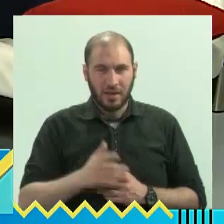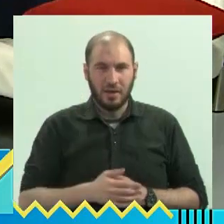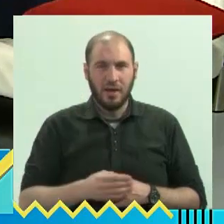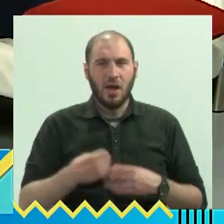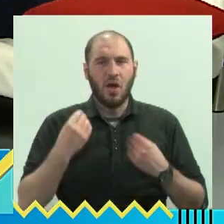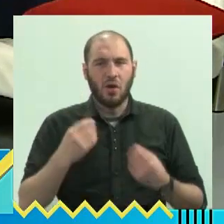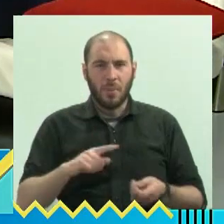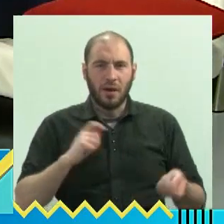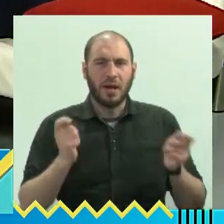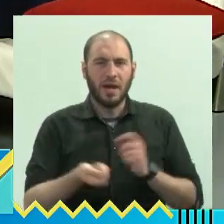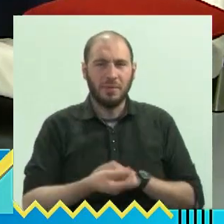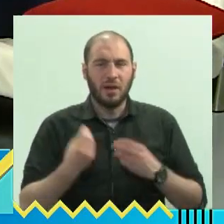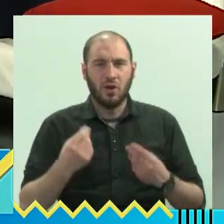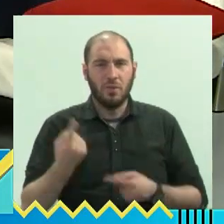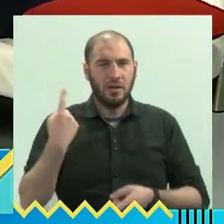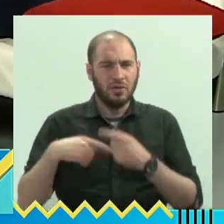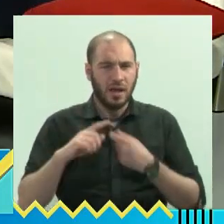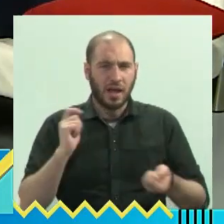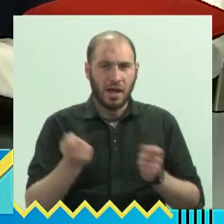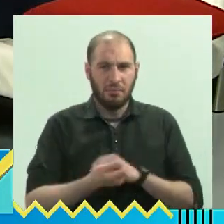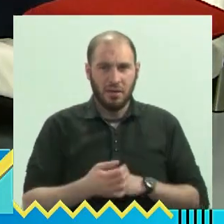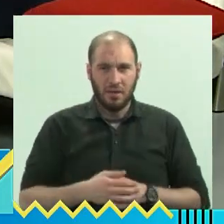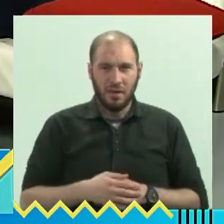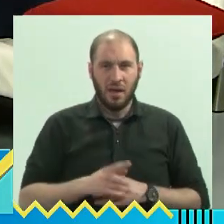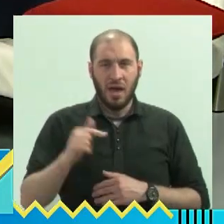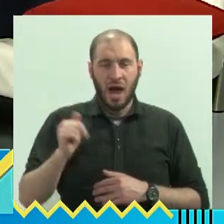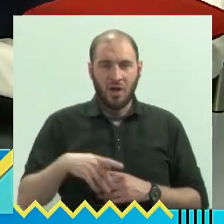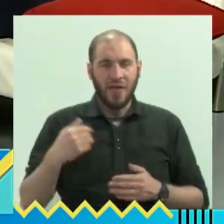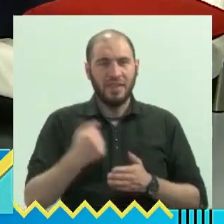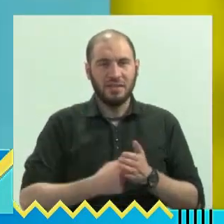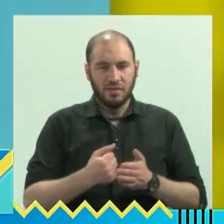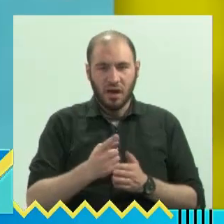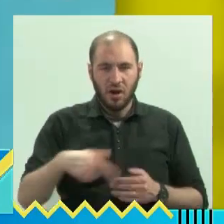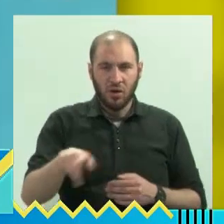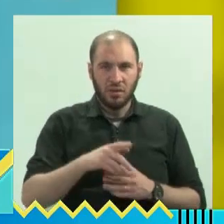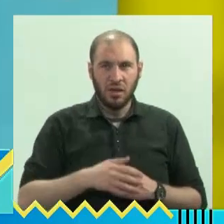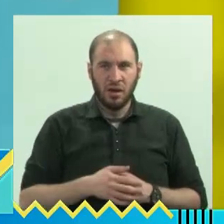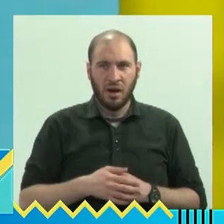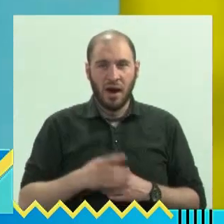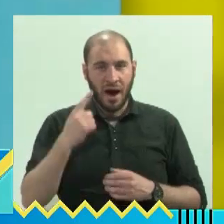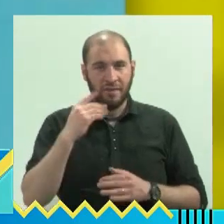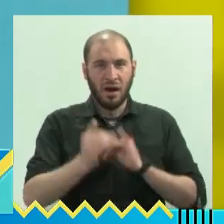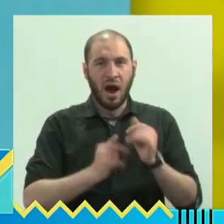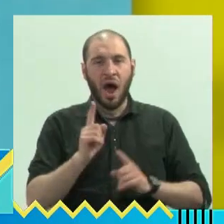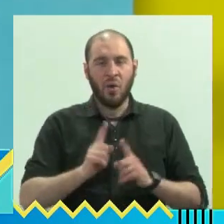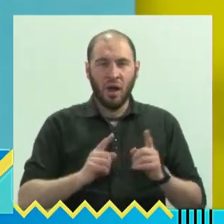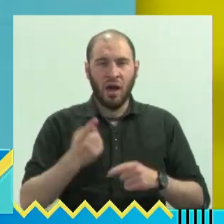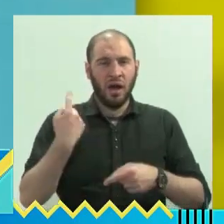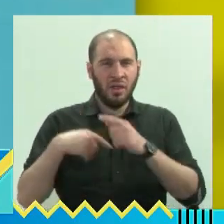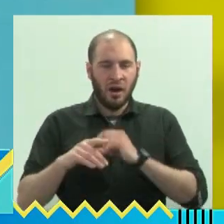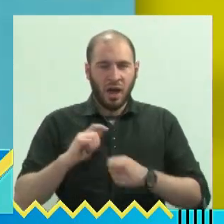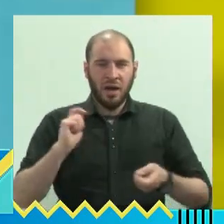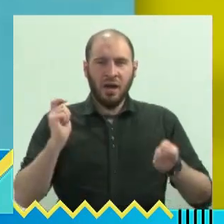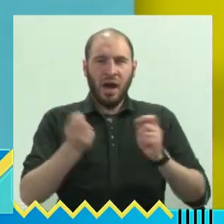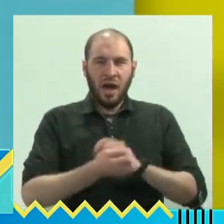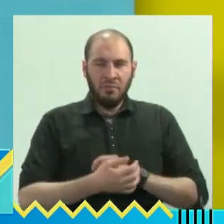cómo se van transformando, ¿no?, los mitos. Y quizás ahora el desafío para ustedes es que si se atreven a contar alguno de esos mitos que se ha ido